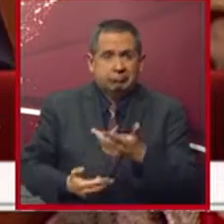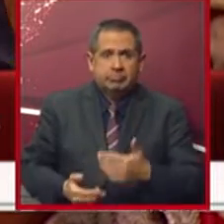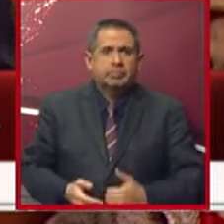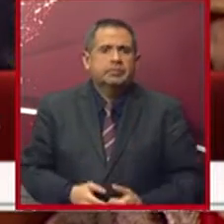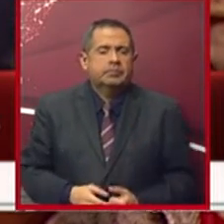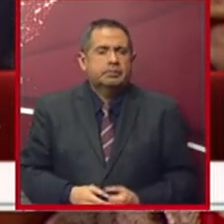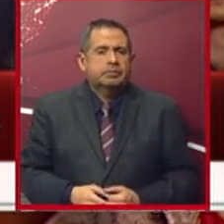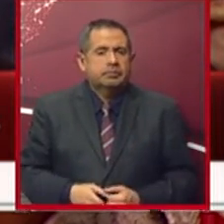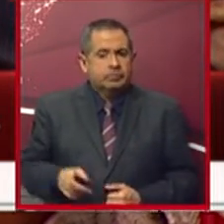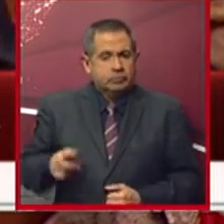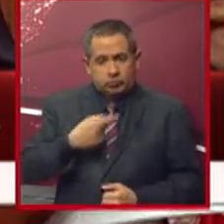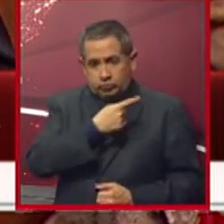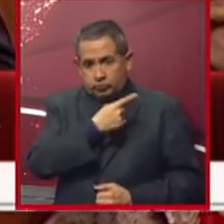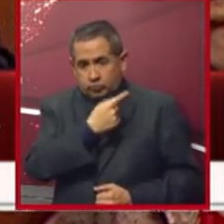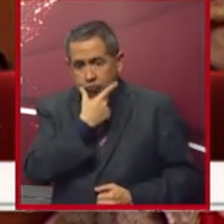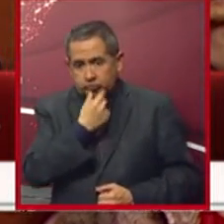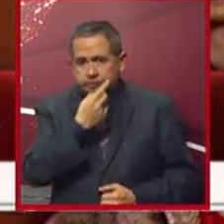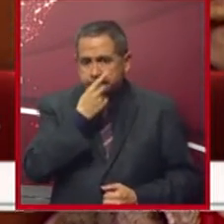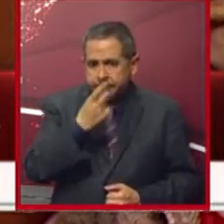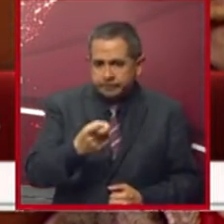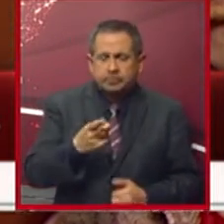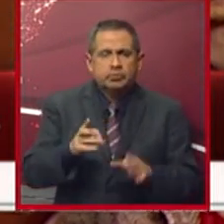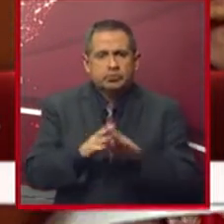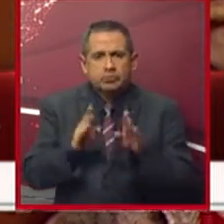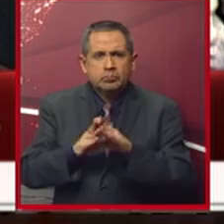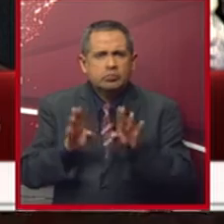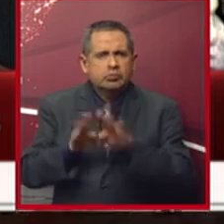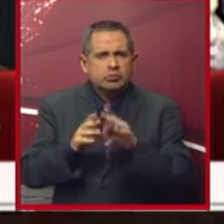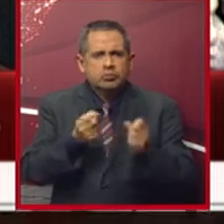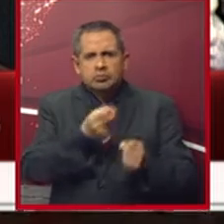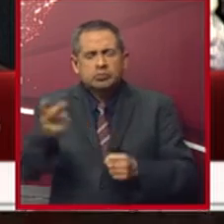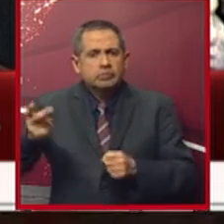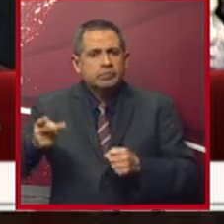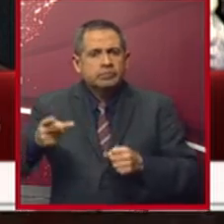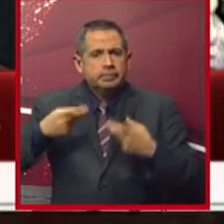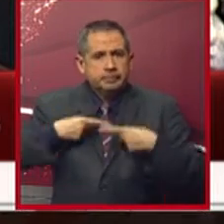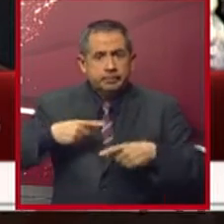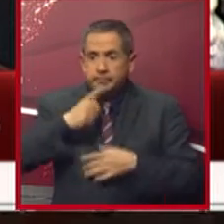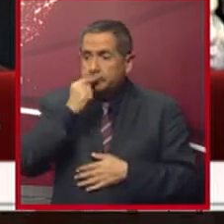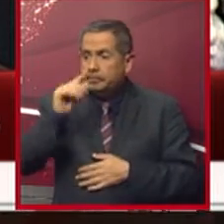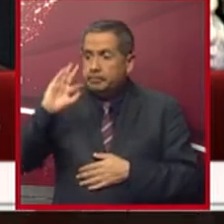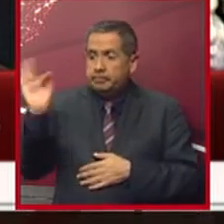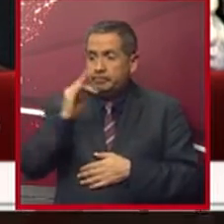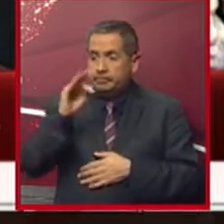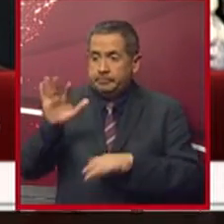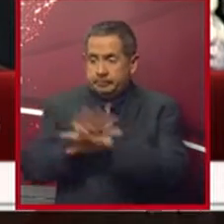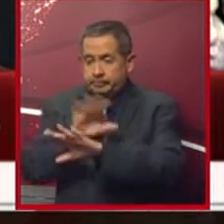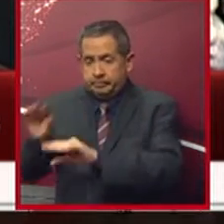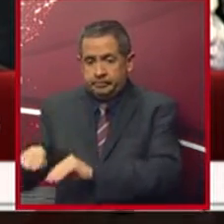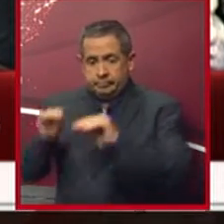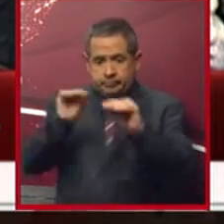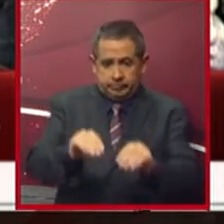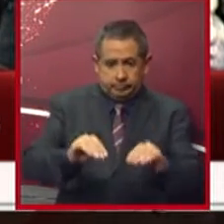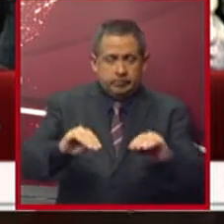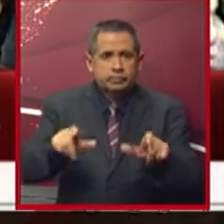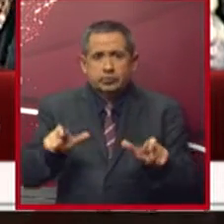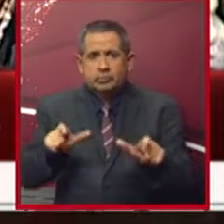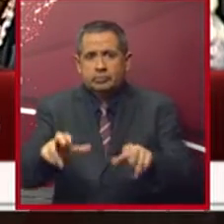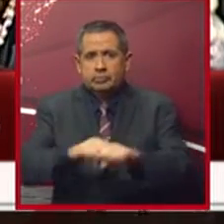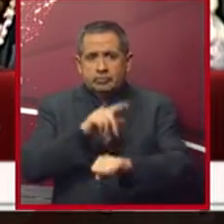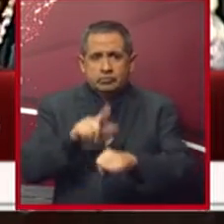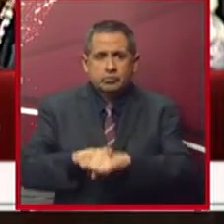Bueno, el investigador aseguró que la transferencia de un importante número de elementos o efectivos de la Policía Federal a la Guardia Nacional significa